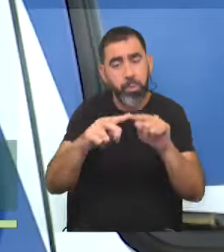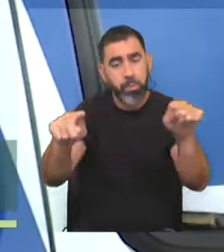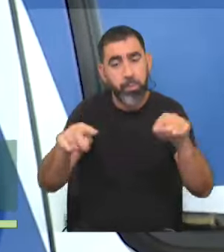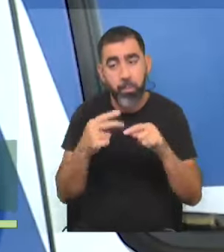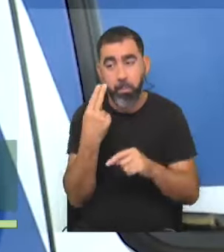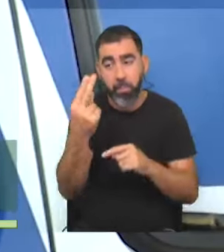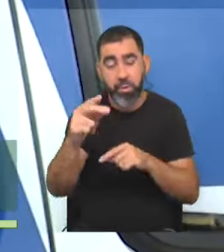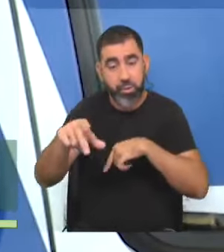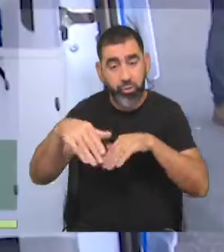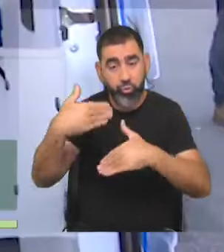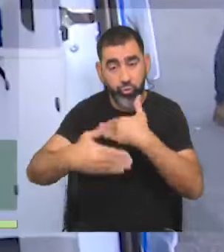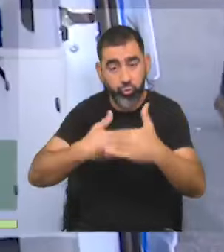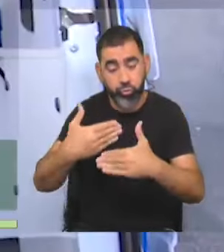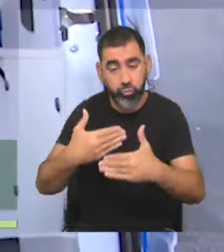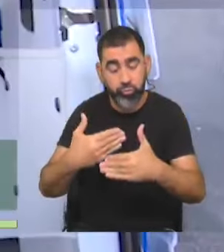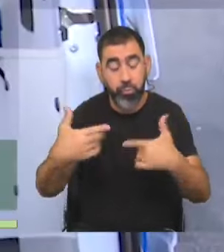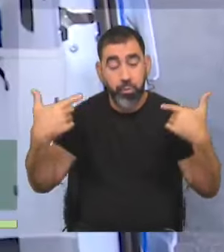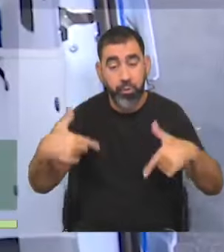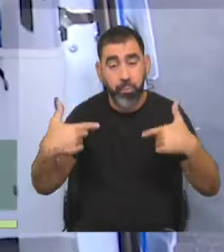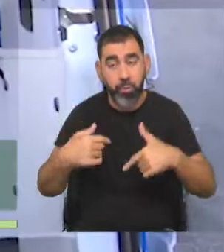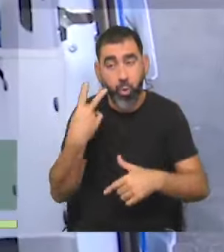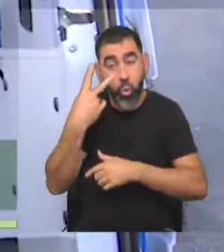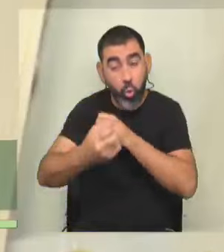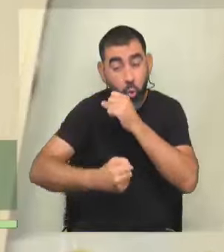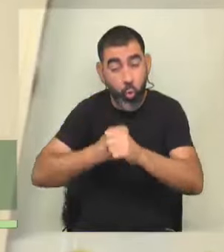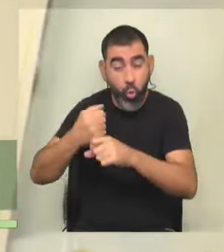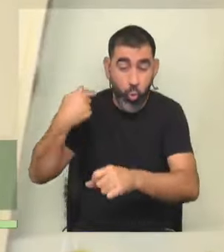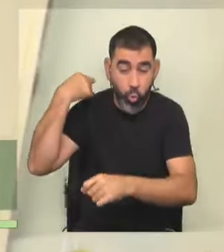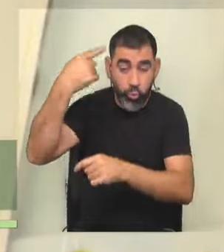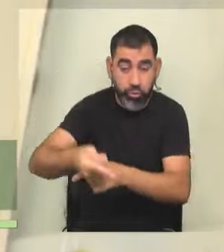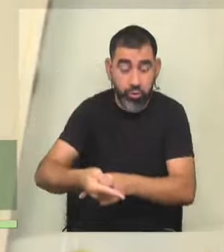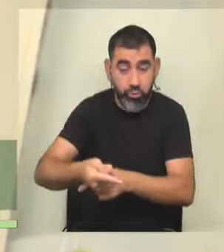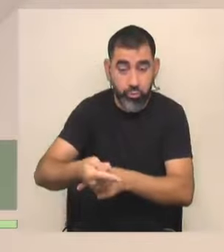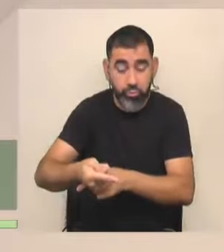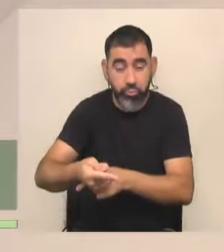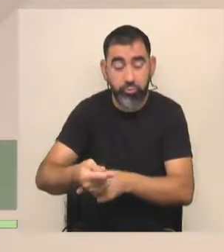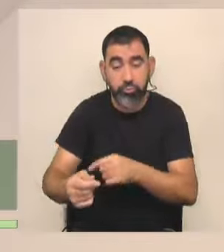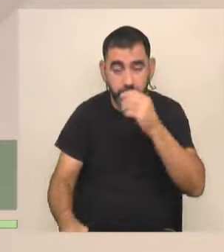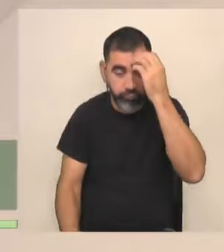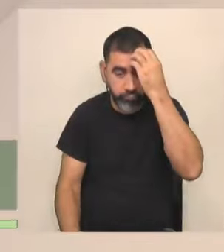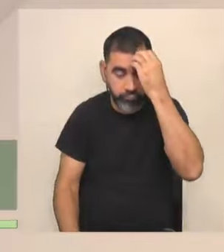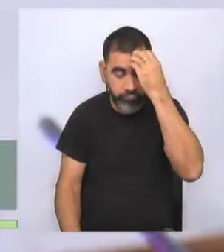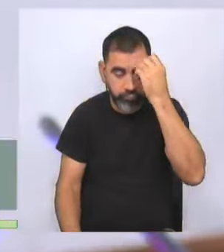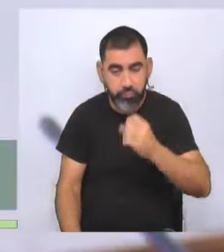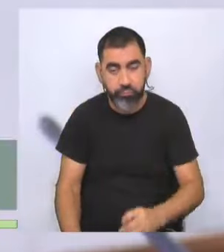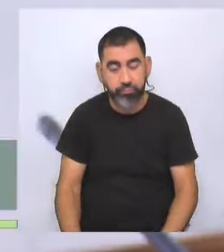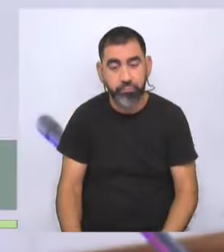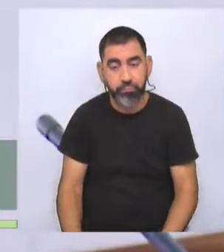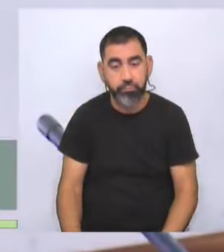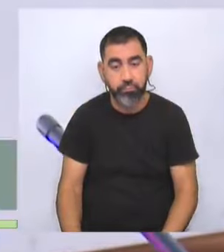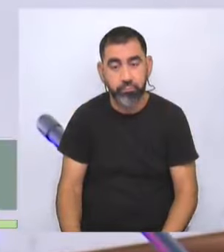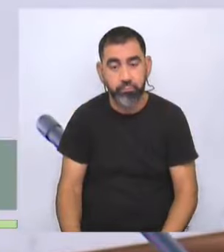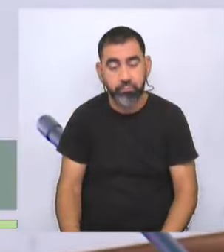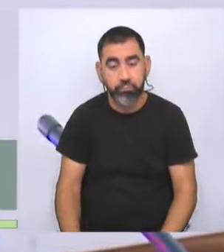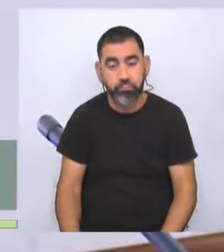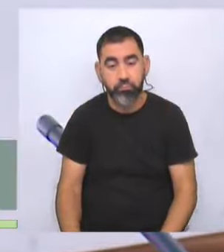habilitación del Ministerio de salud pública que es casi que 2 años después de que empiezan a hacer los traslados para Ase es una empresa que este